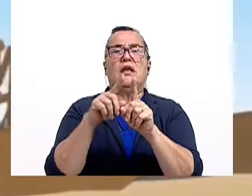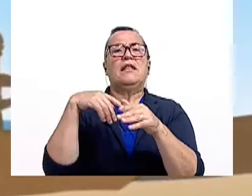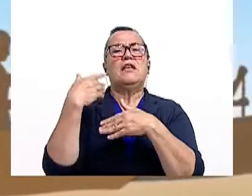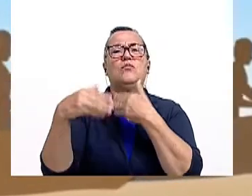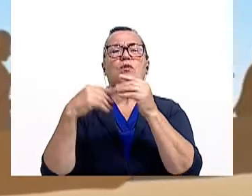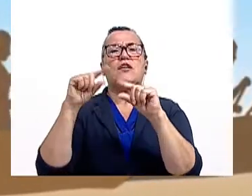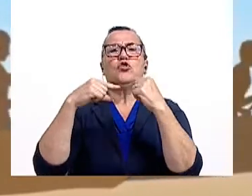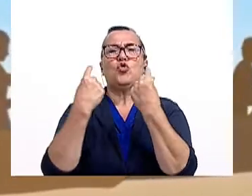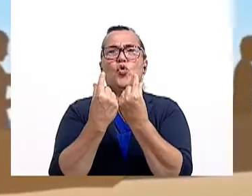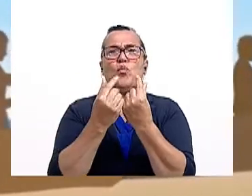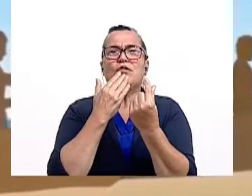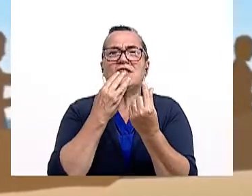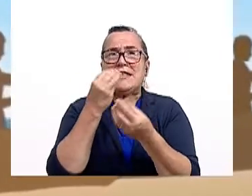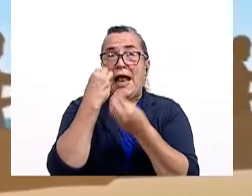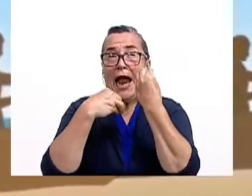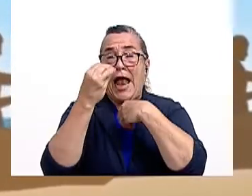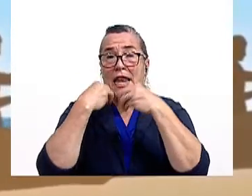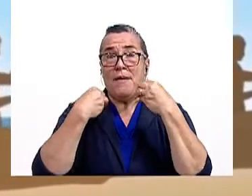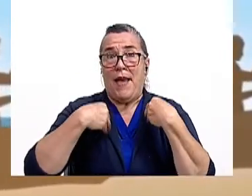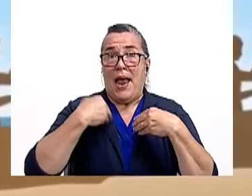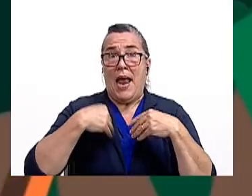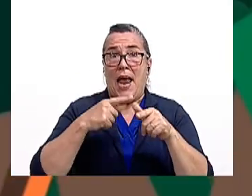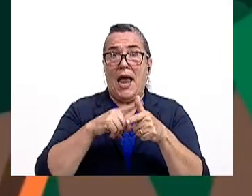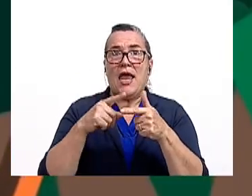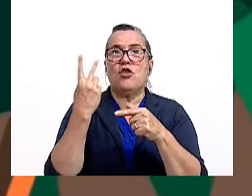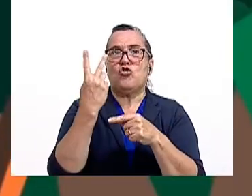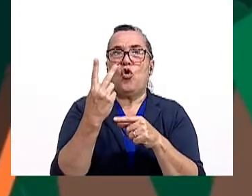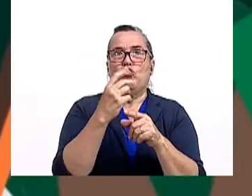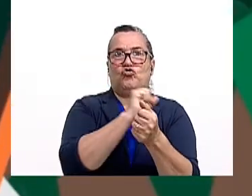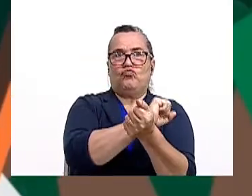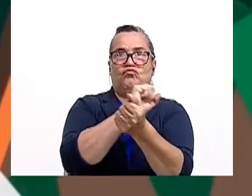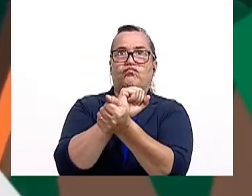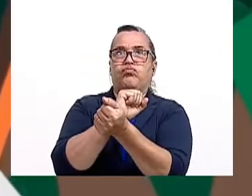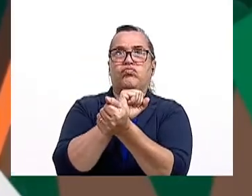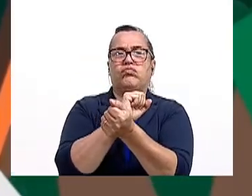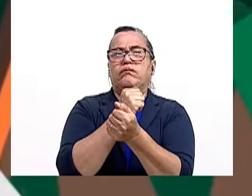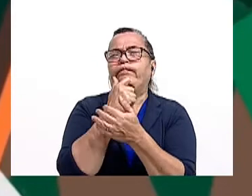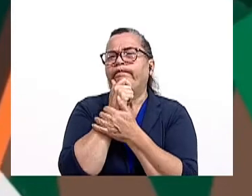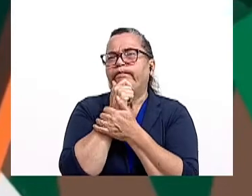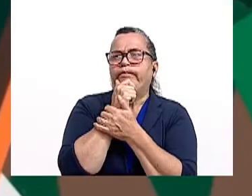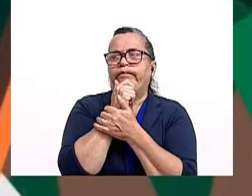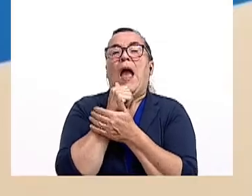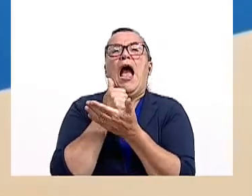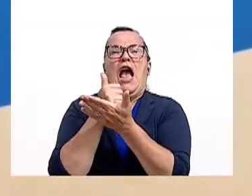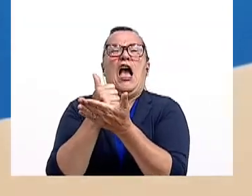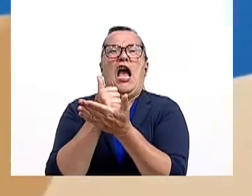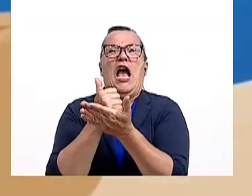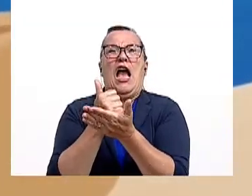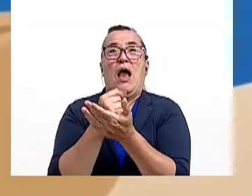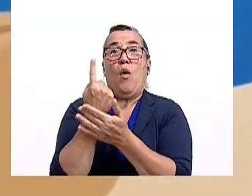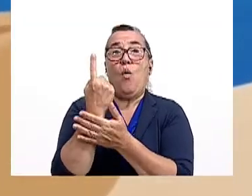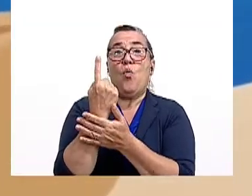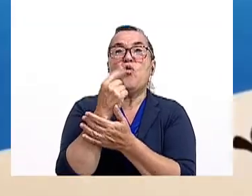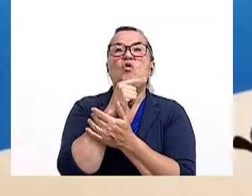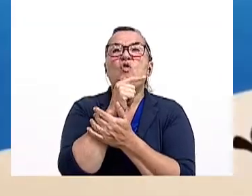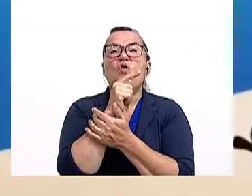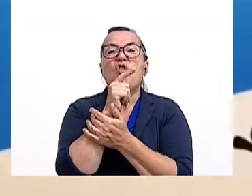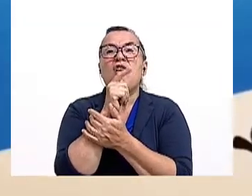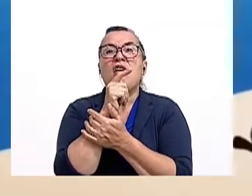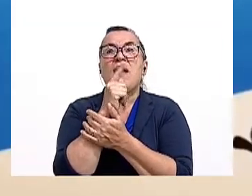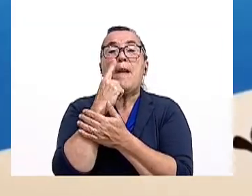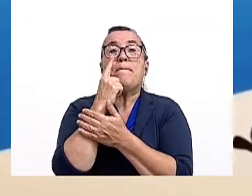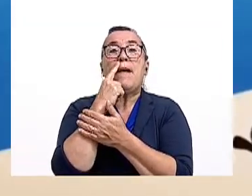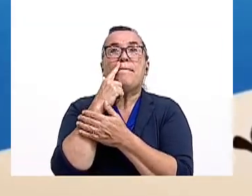de caníbales que llevan a 2 prisioneros y deciden ayudarlos. Uno de esos prisioneros resulta ser el padre